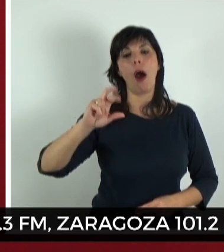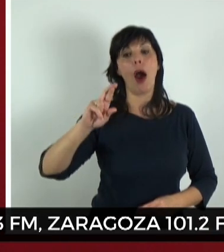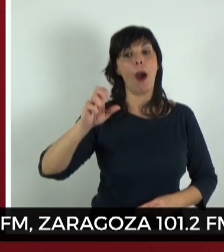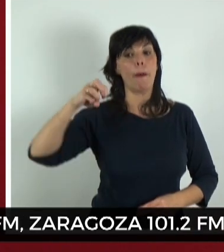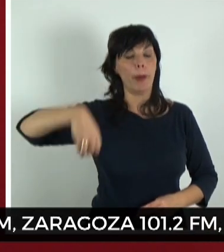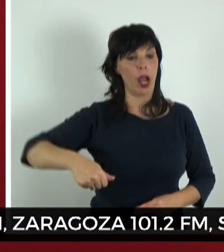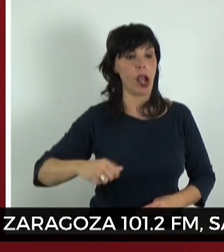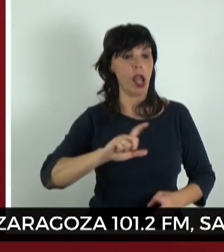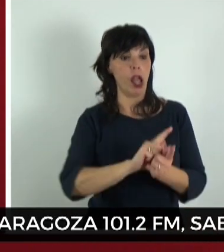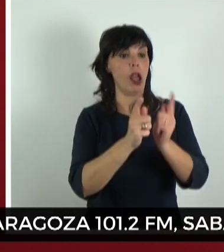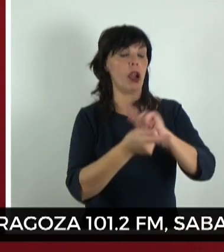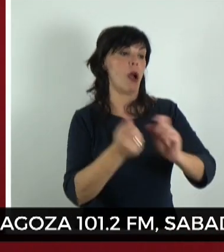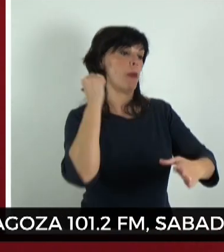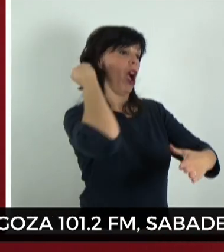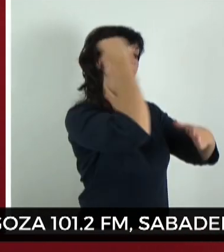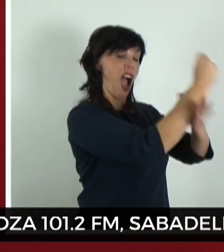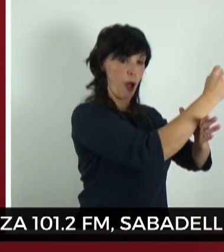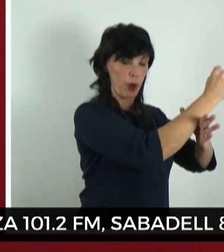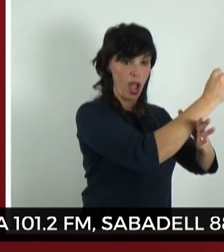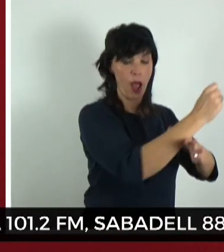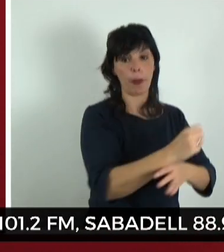Jacob, Israel,